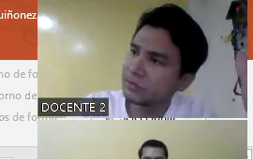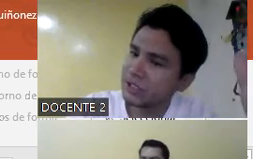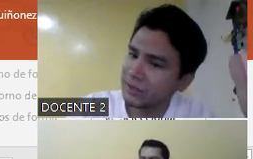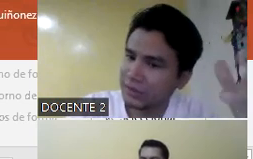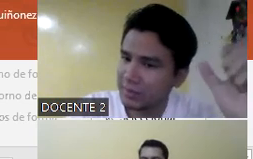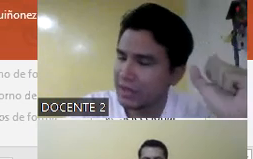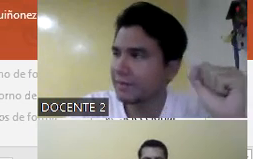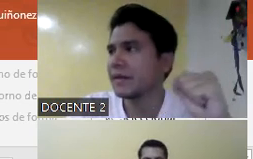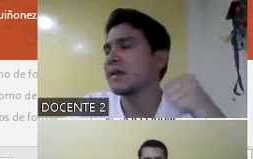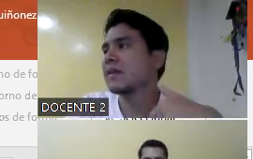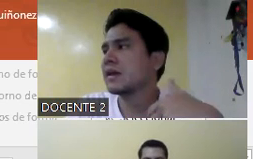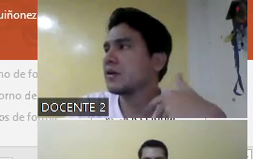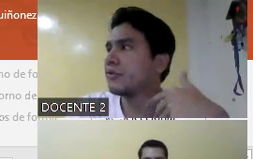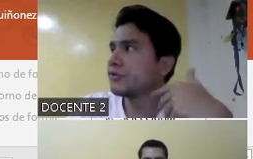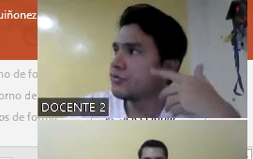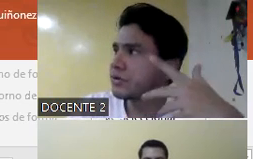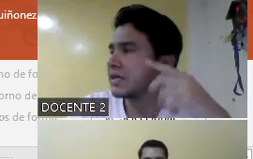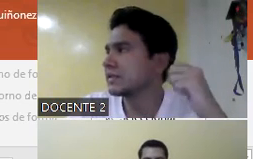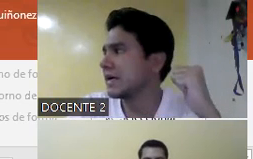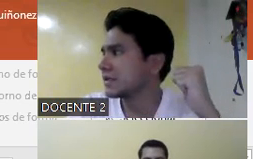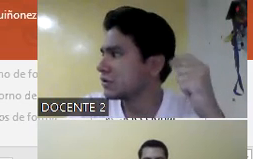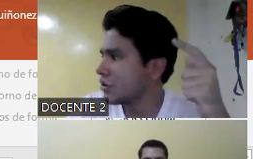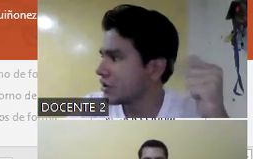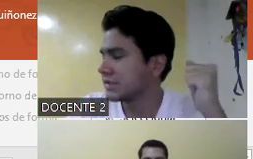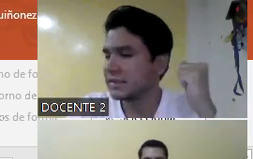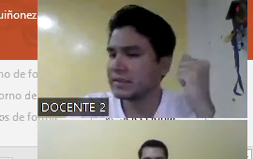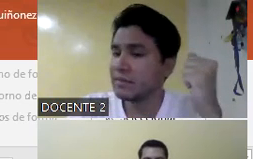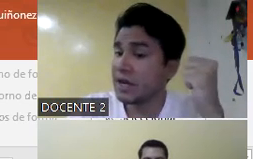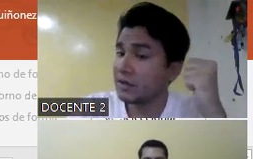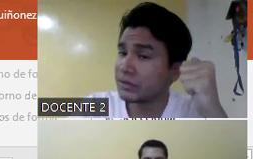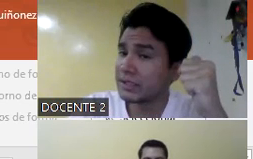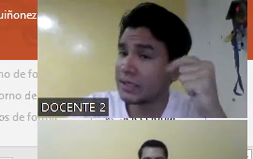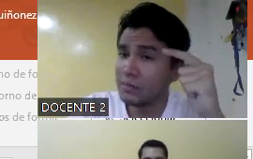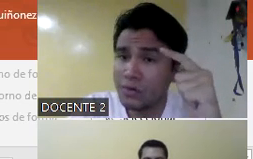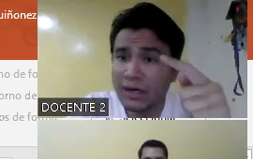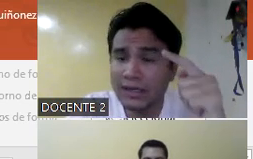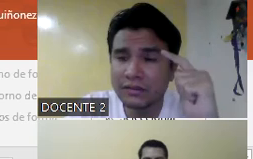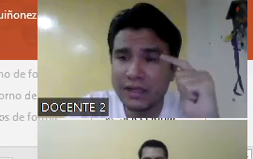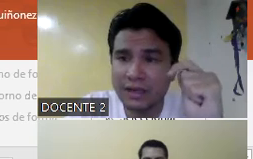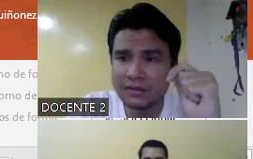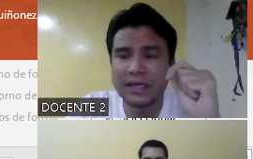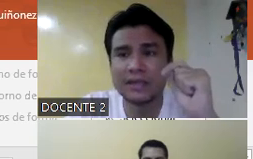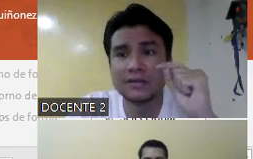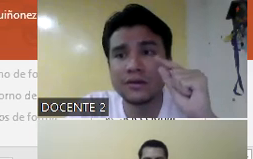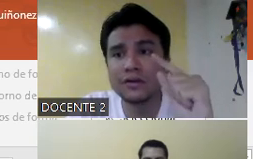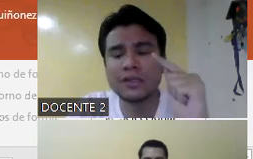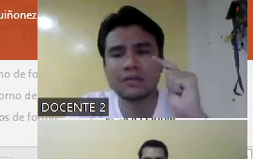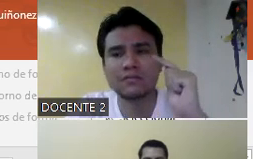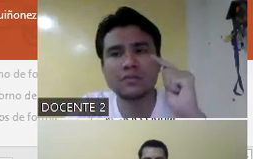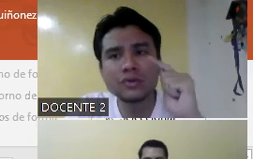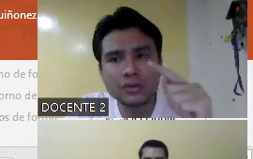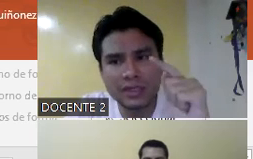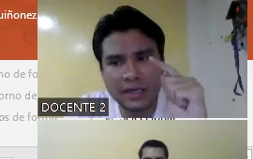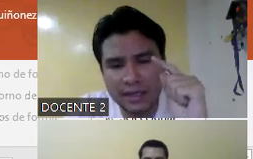estamos escuchando también de que hay conductas, acciones, sentimientos que están muy relacionados a la adicción